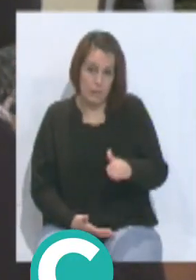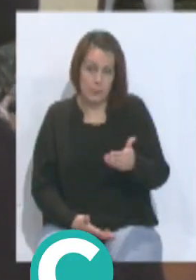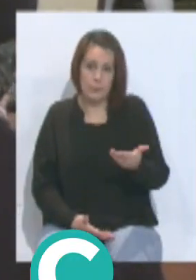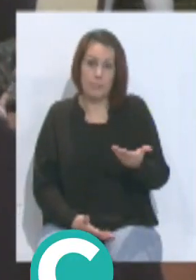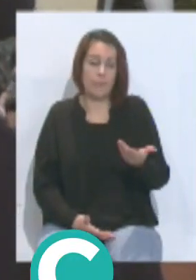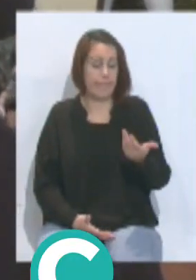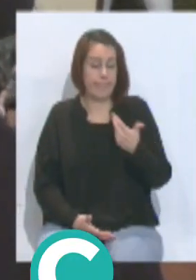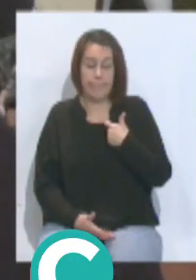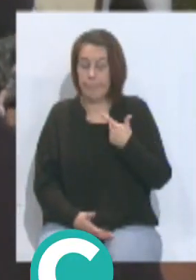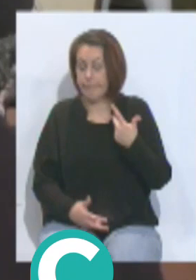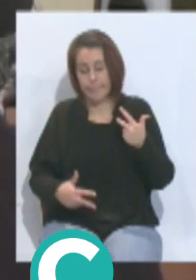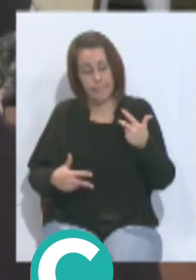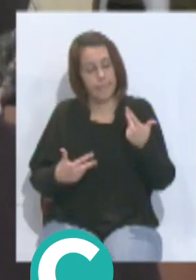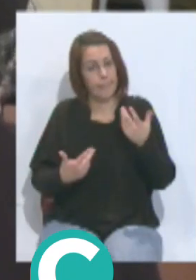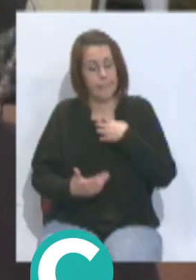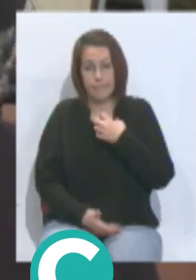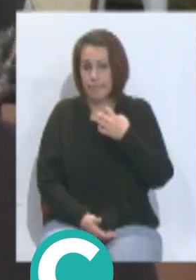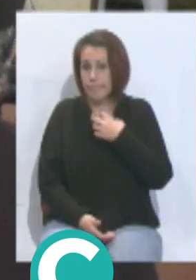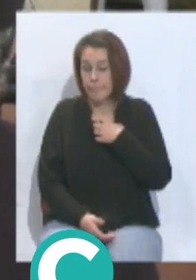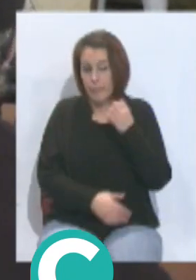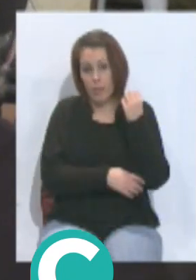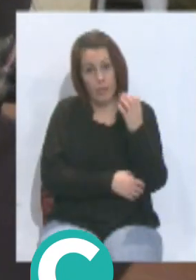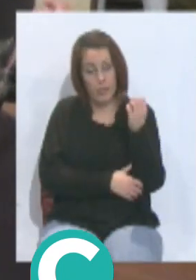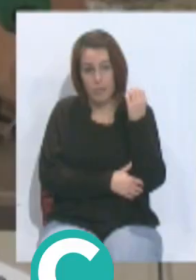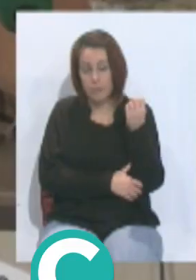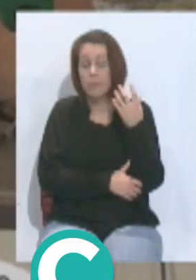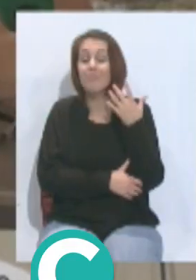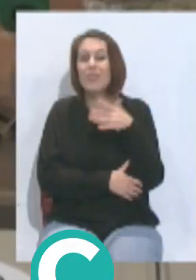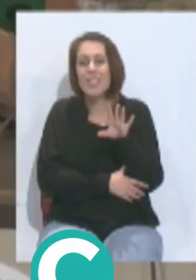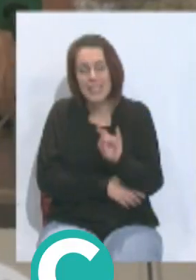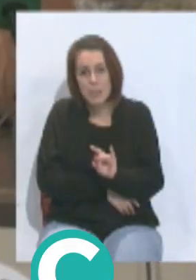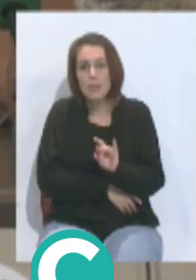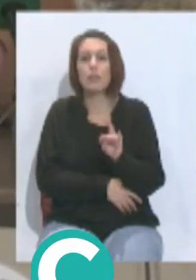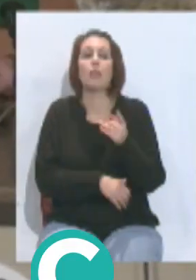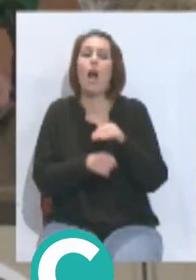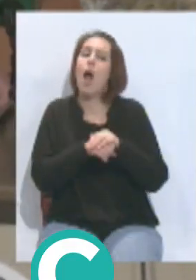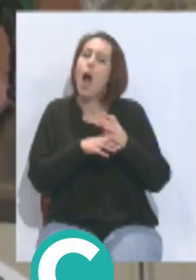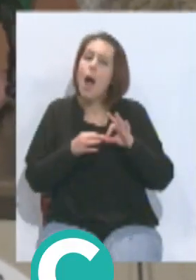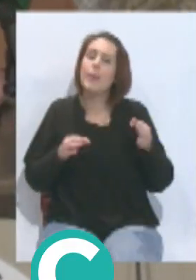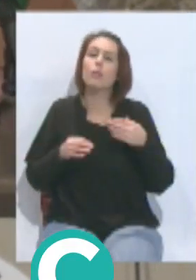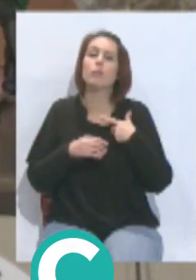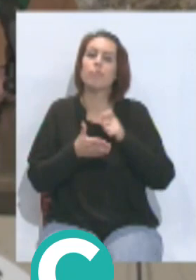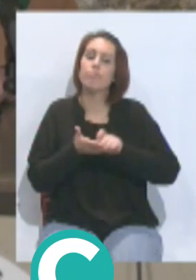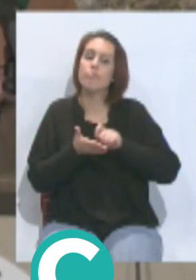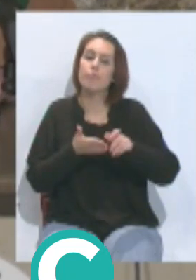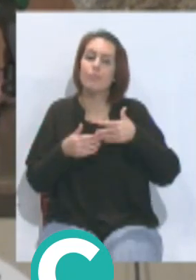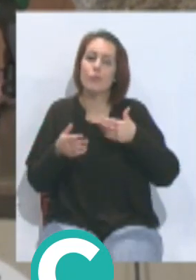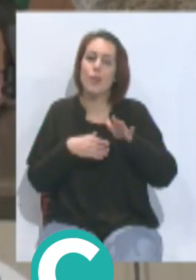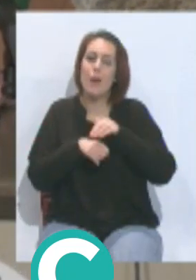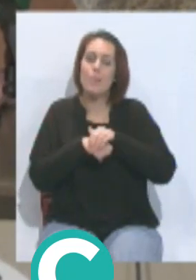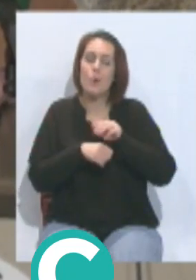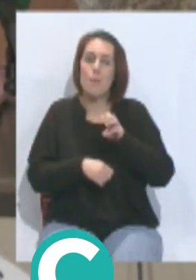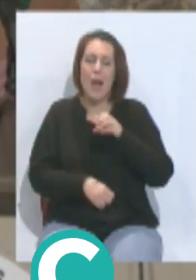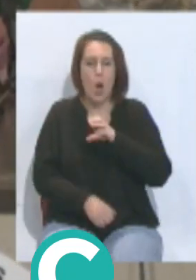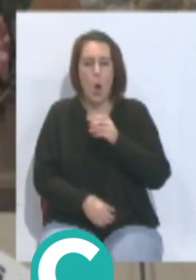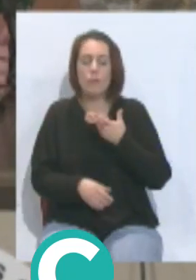puede permitirnos disfrutar de su ponencia, pero sí que grandes amigos del autor, de nuestro amigo Paco